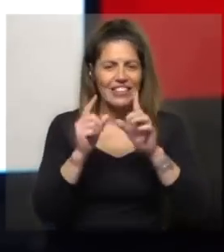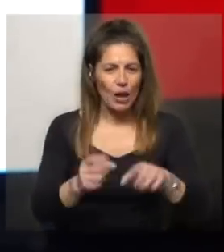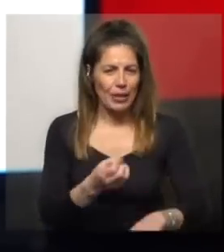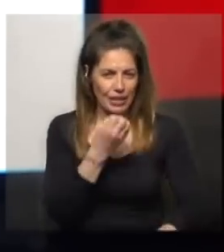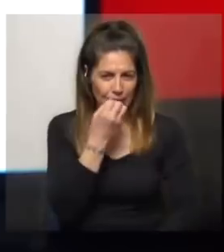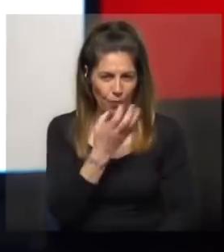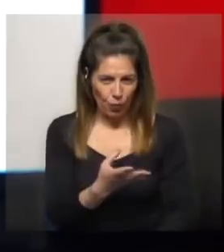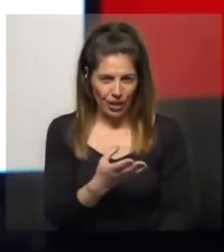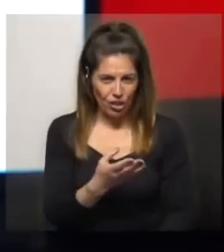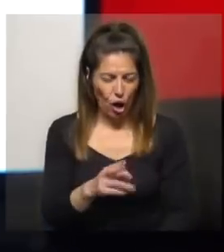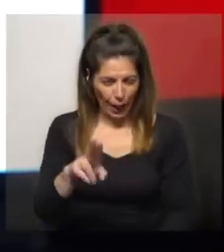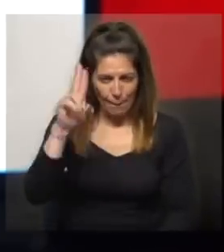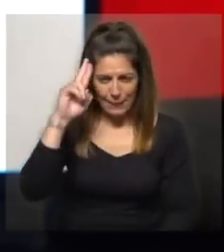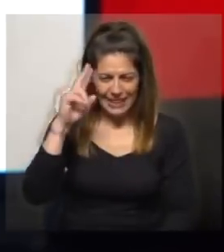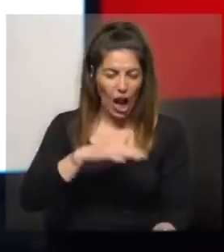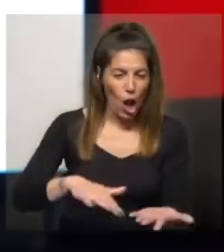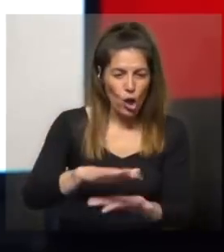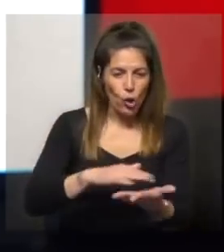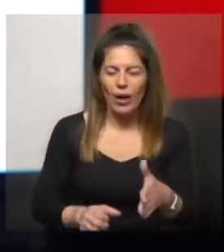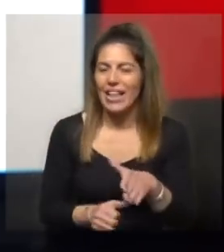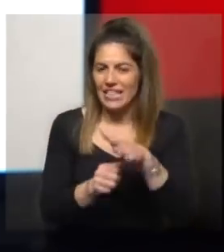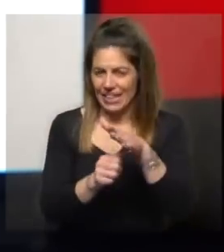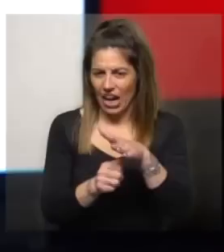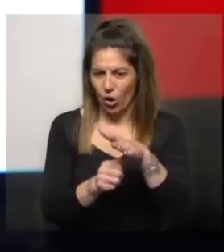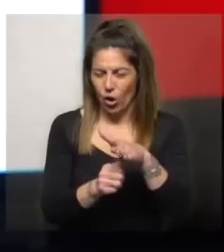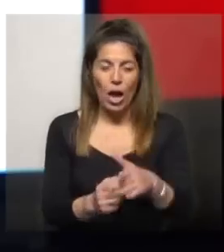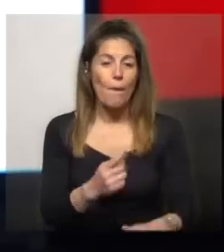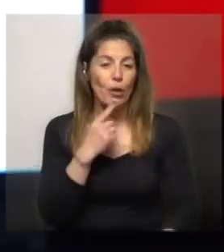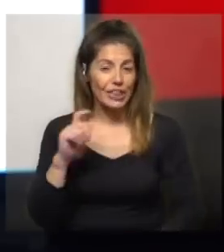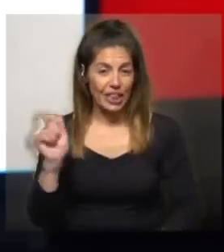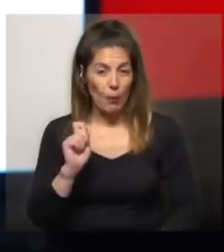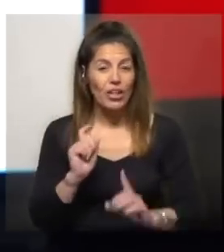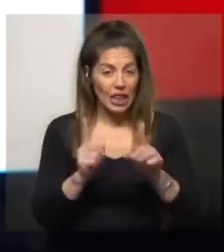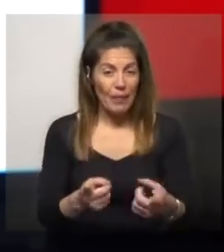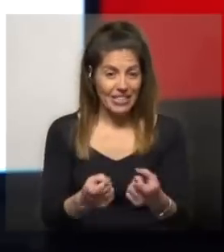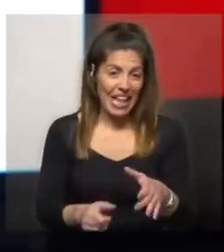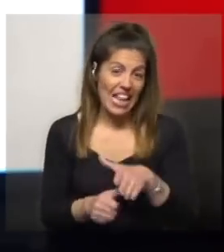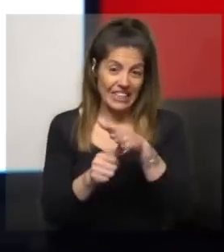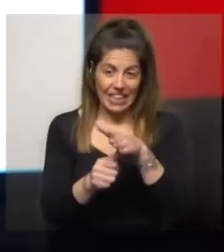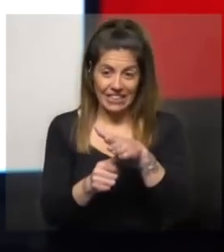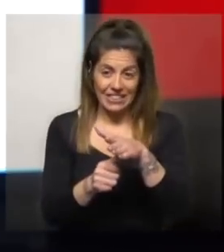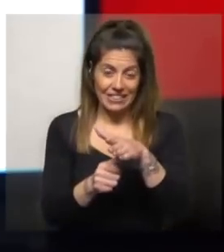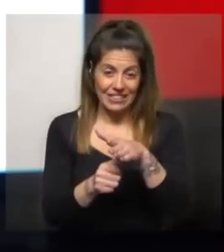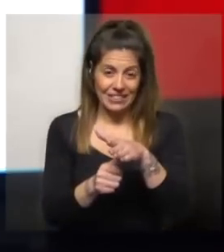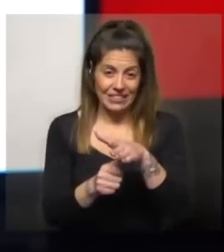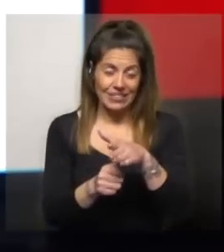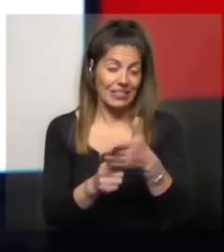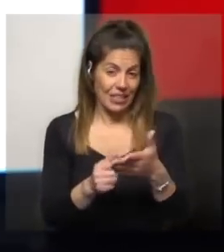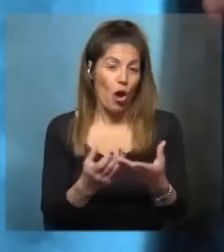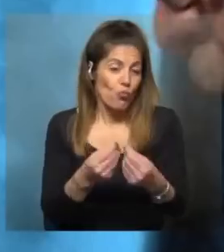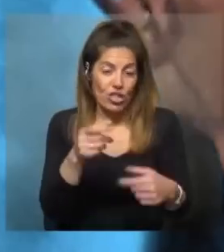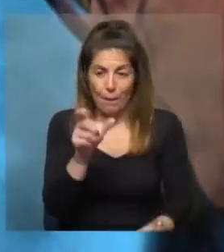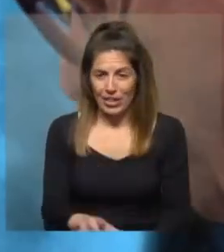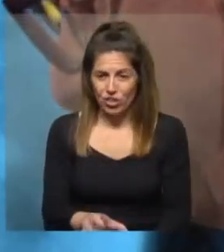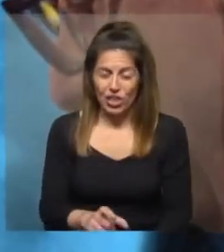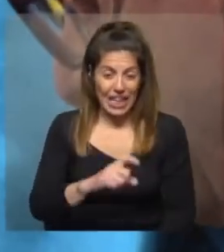bueno respetar los lugares de Liderazgo no O sea la política pública También necesita liderazgos Sí sí un montón de